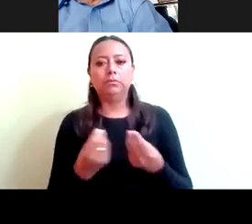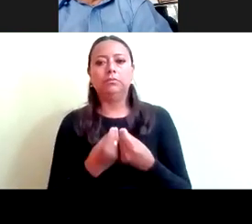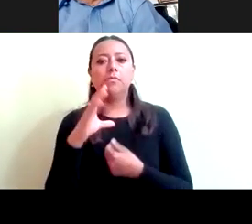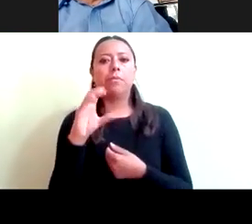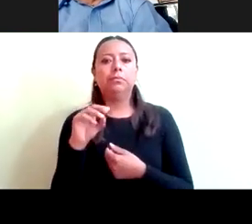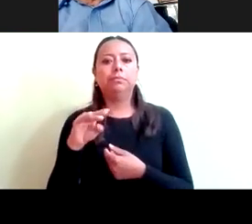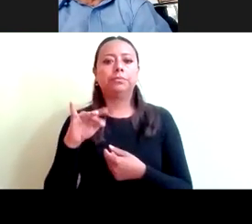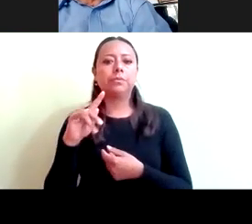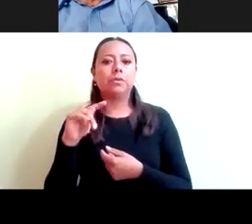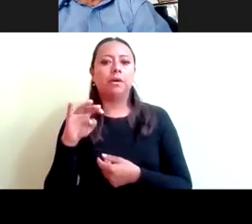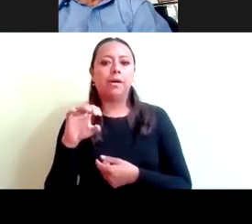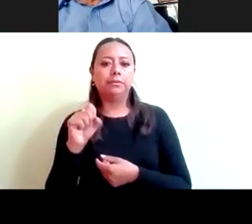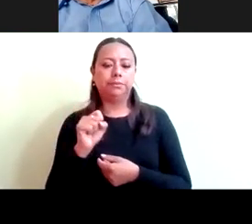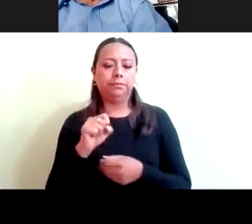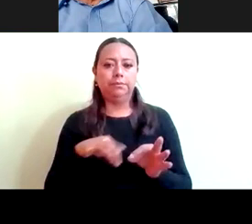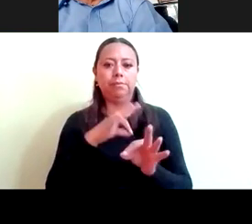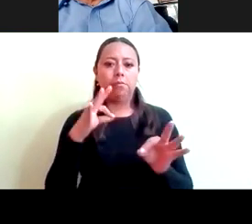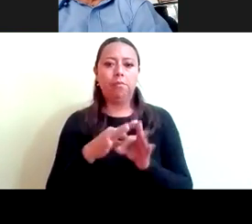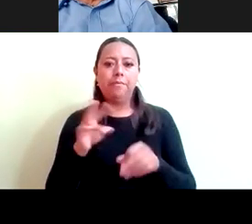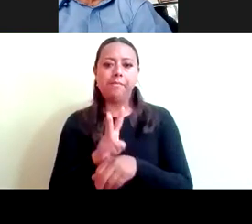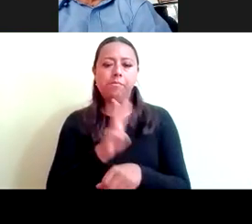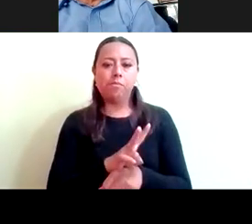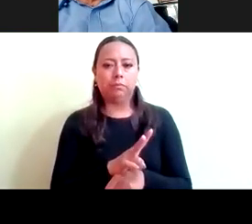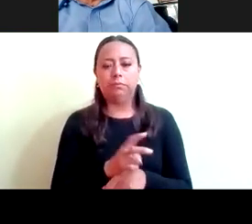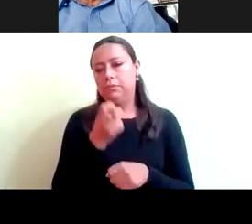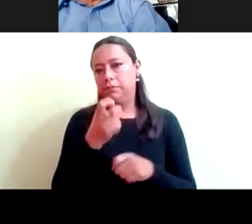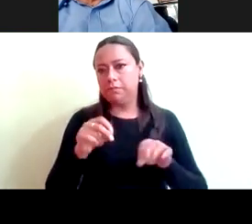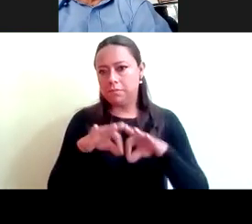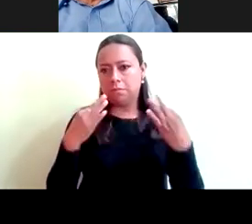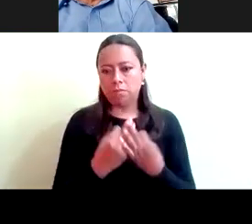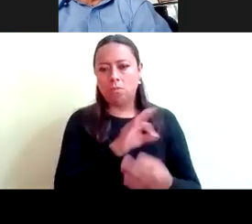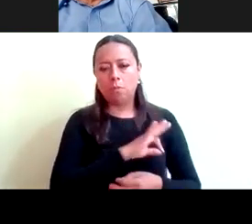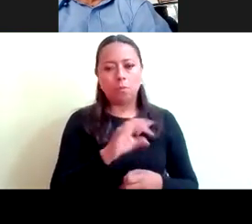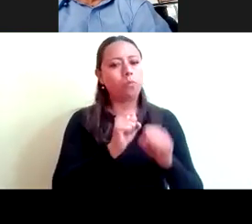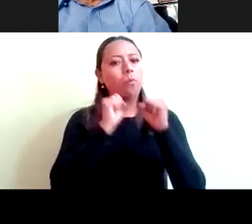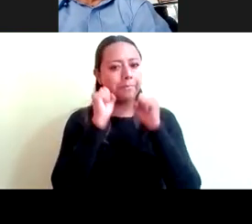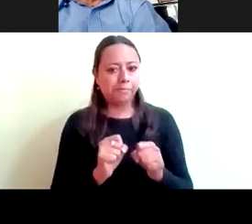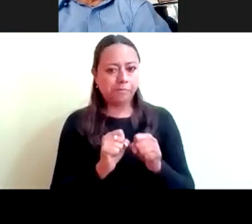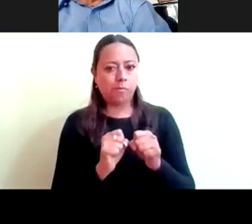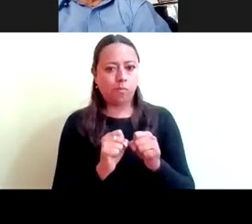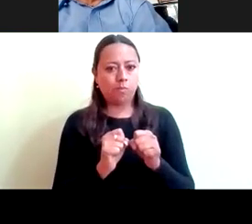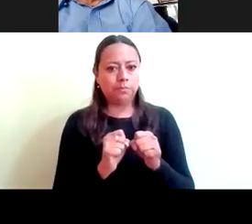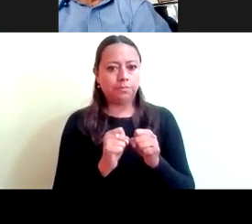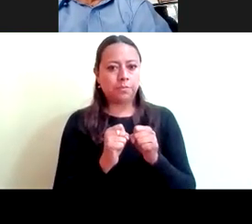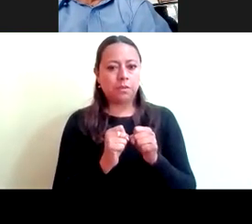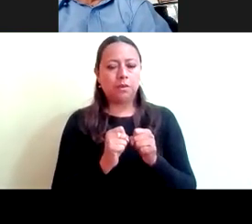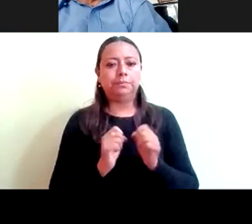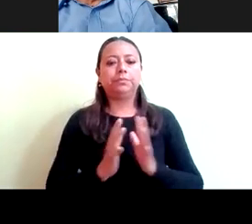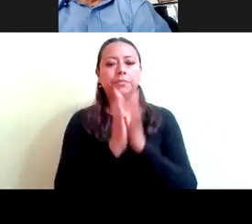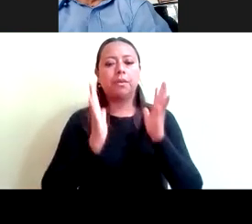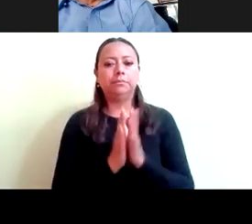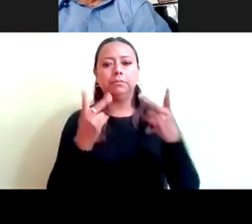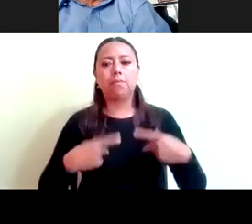De esta manera se garantizará la participación de la ciudadanía en la